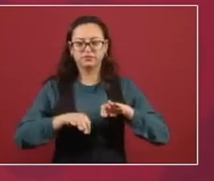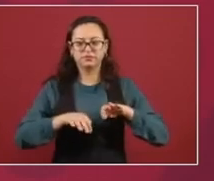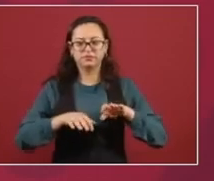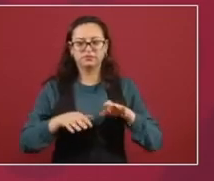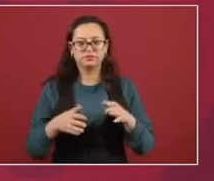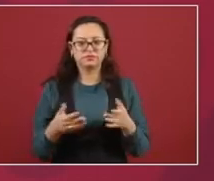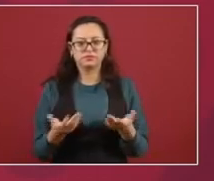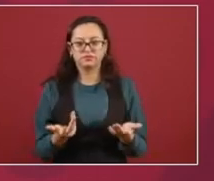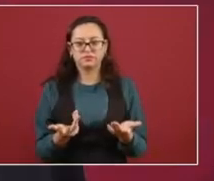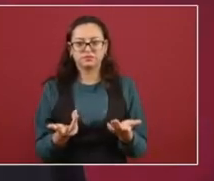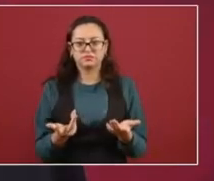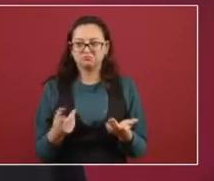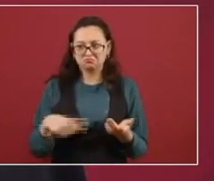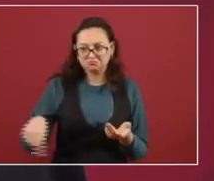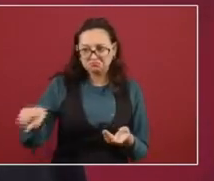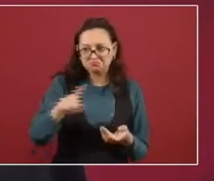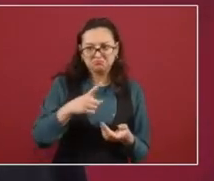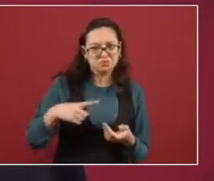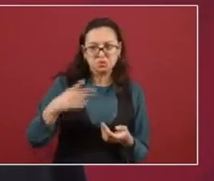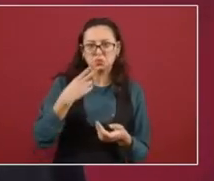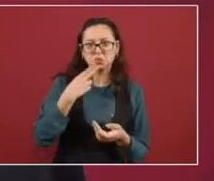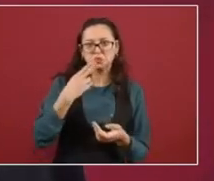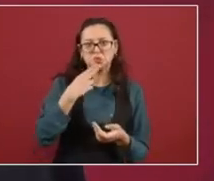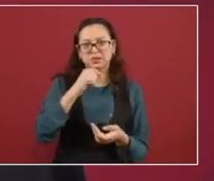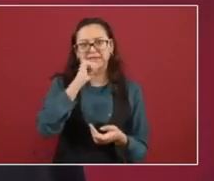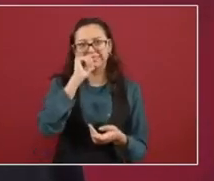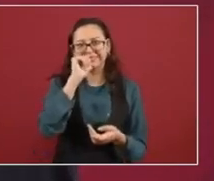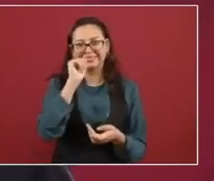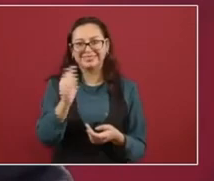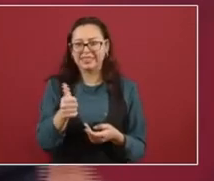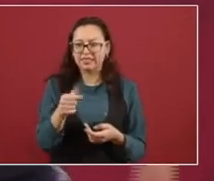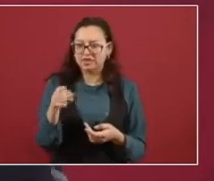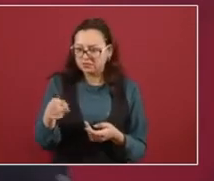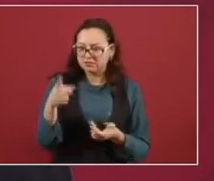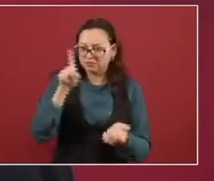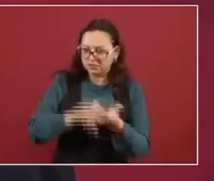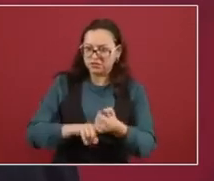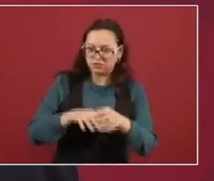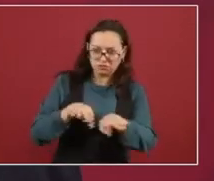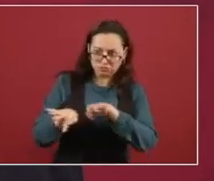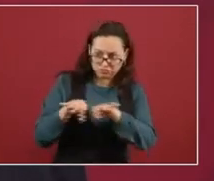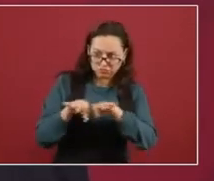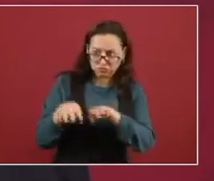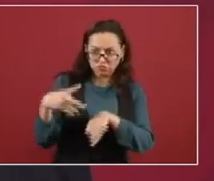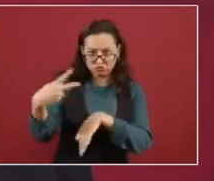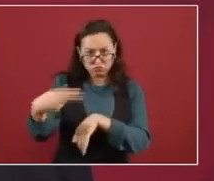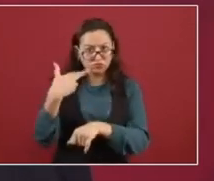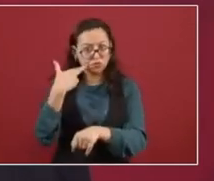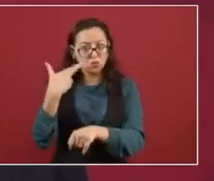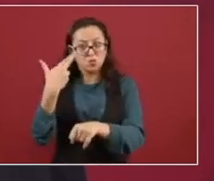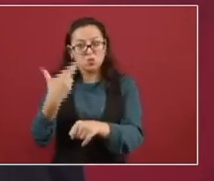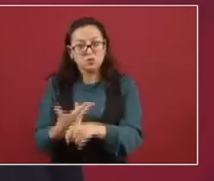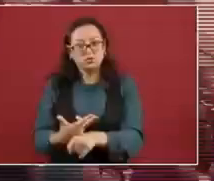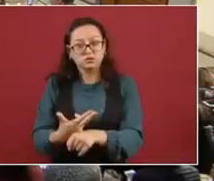eran utilizados para hacer labores que